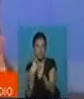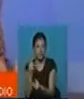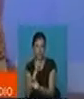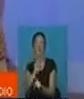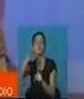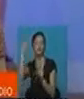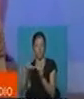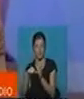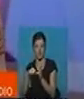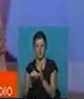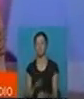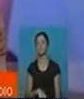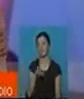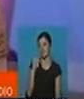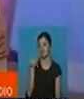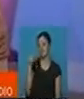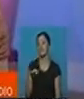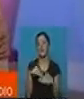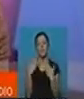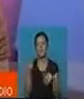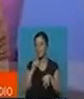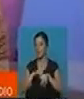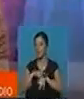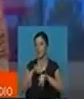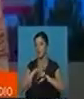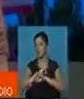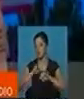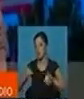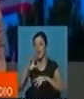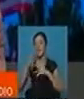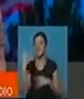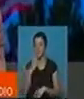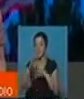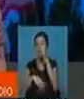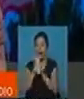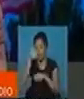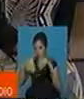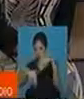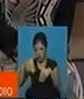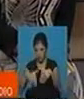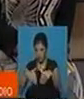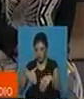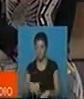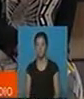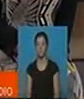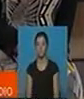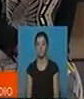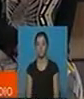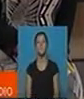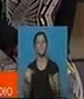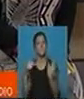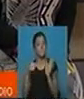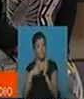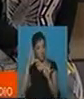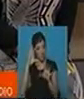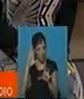uso o abuso electoral de esto va a continuar seguramente hasta la convención de ambos partidos, no tengo la menor duda. Ahora, hay que recordar, y si